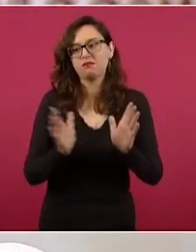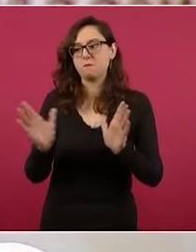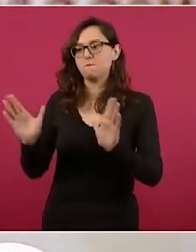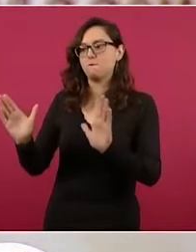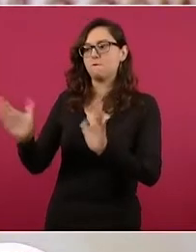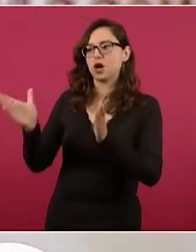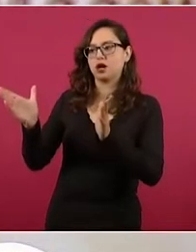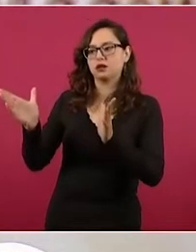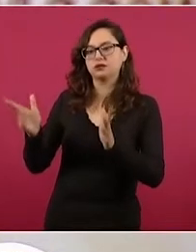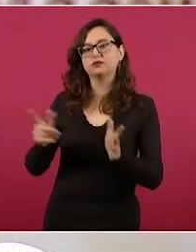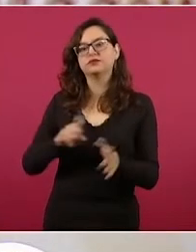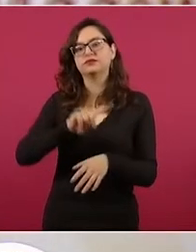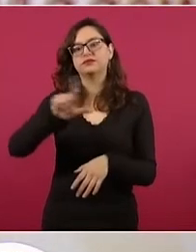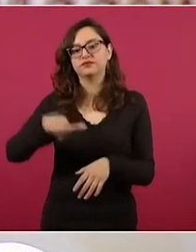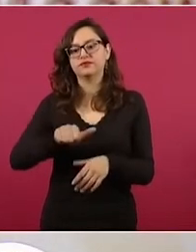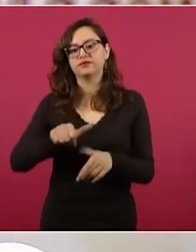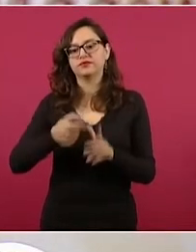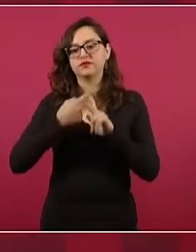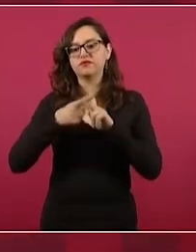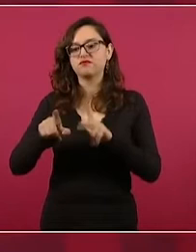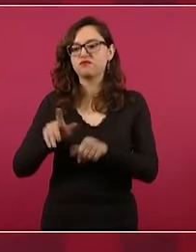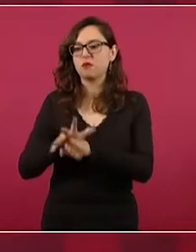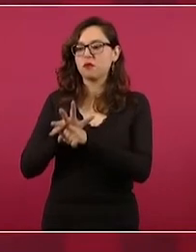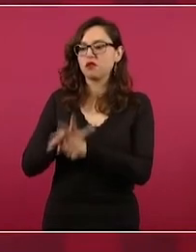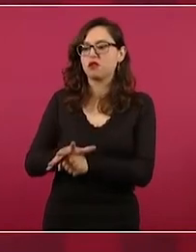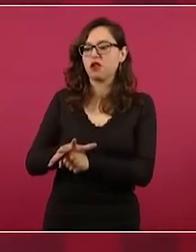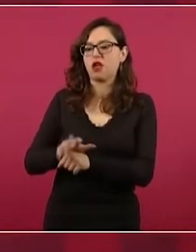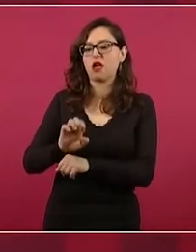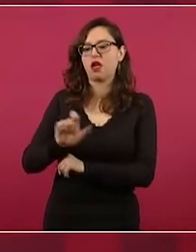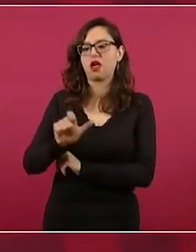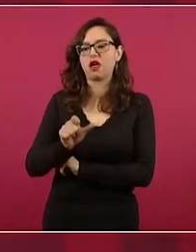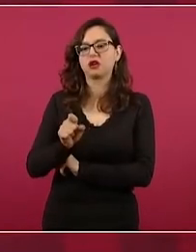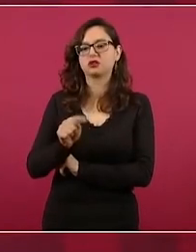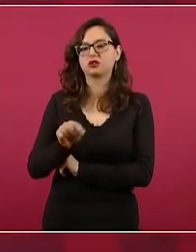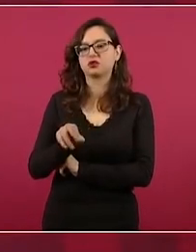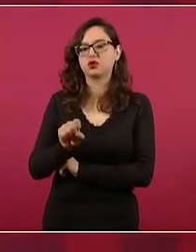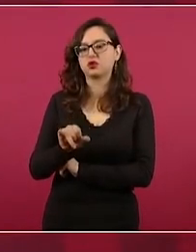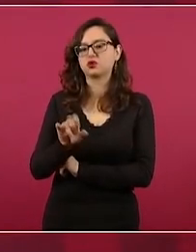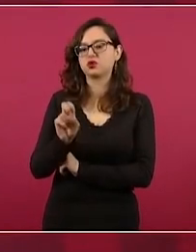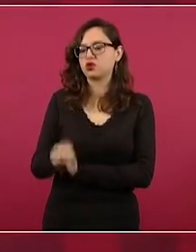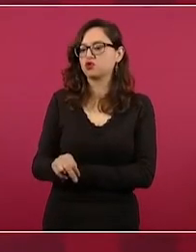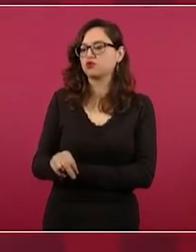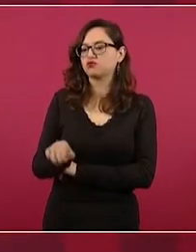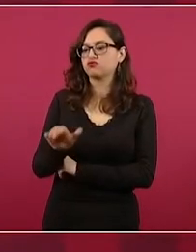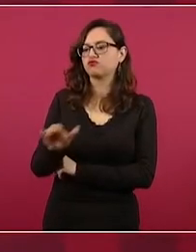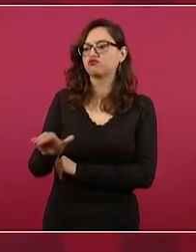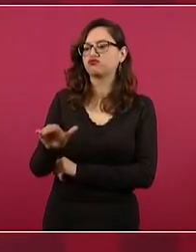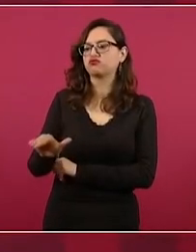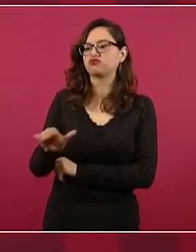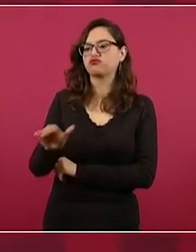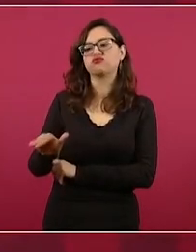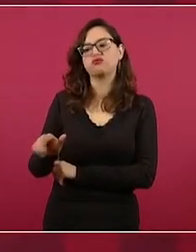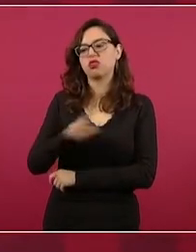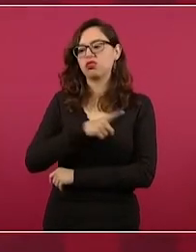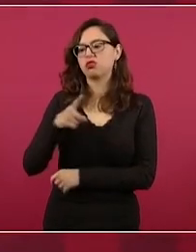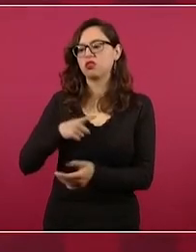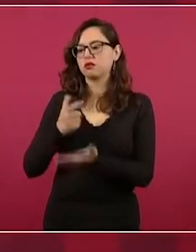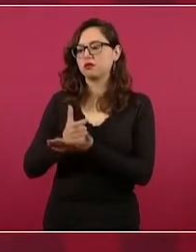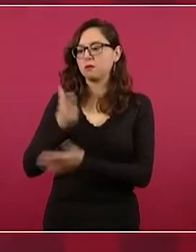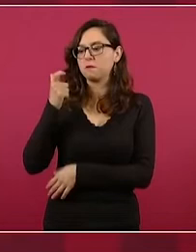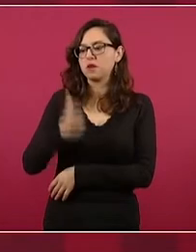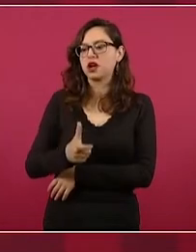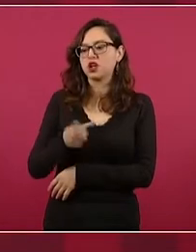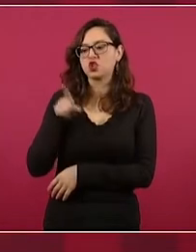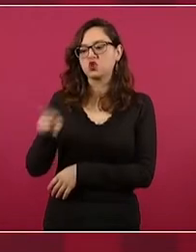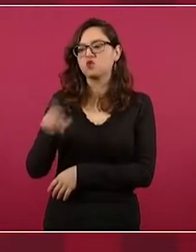partir de ahí empieza un mecanismo de extorsión donde les exigen supuestos pagos